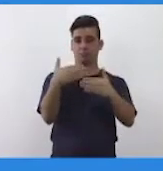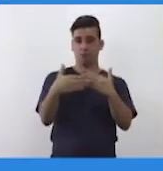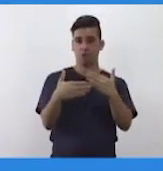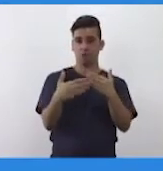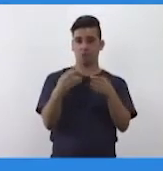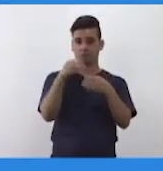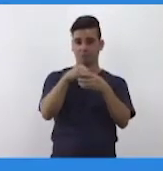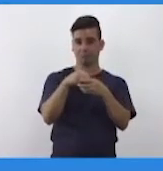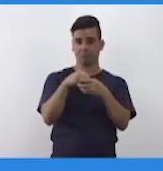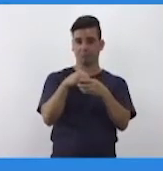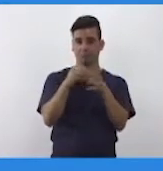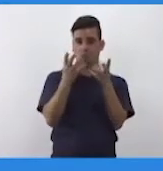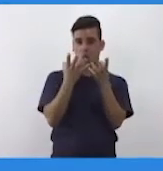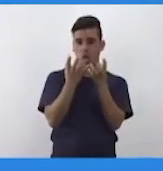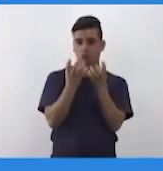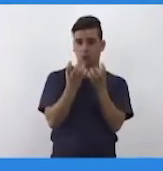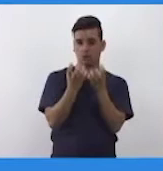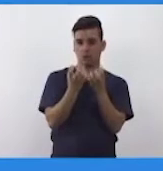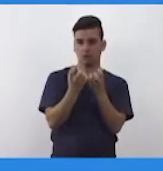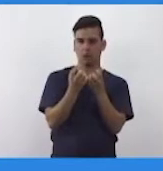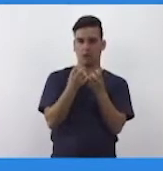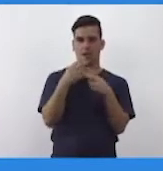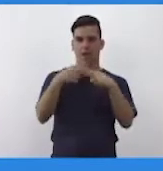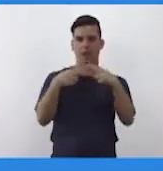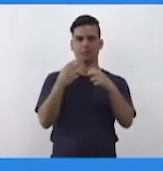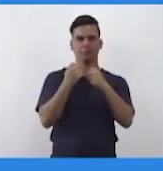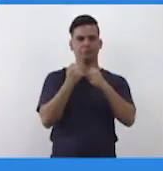van a generar energía